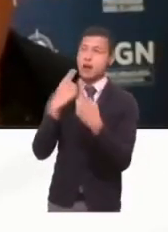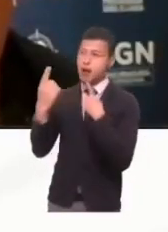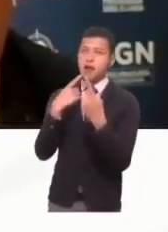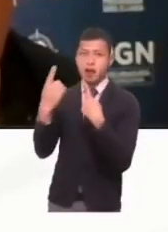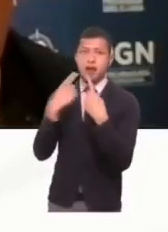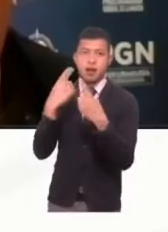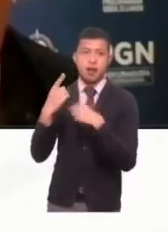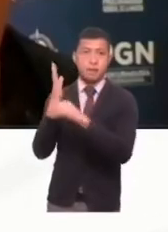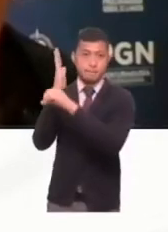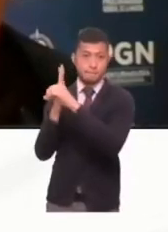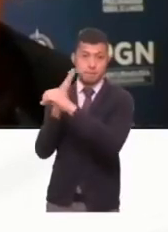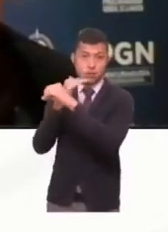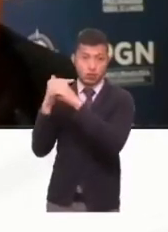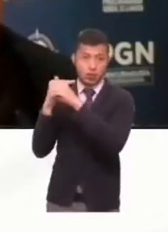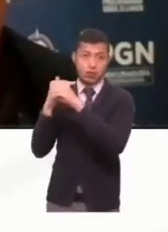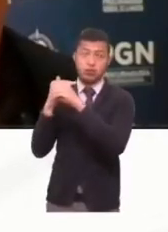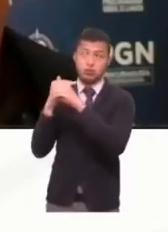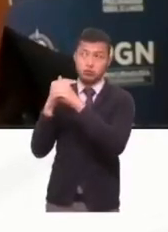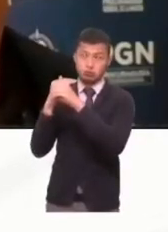Bueno,